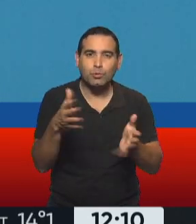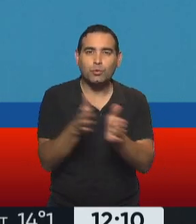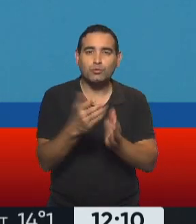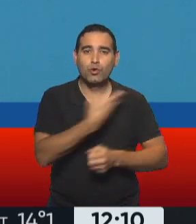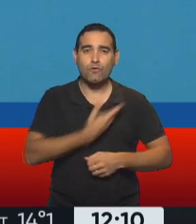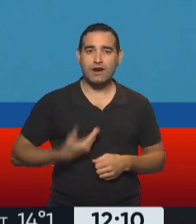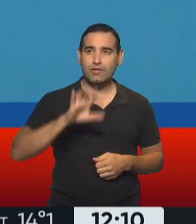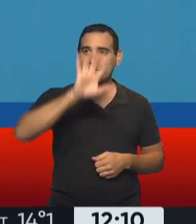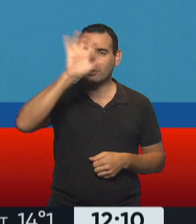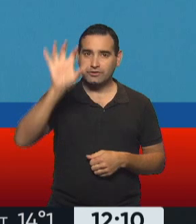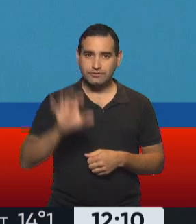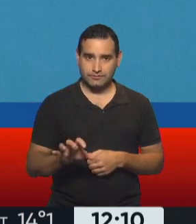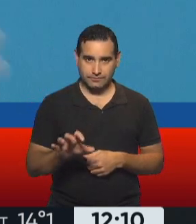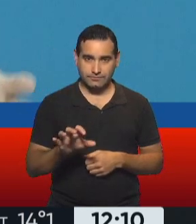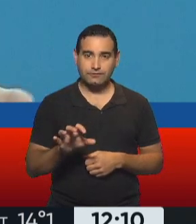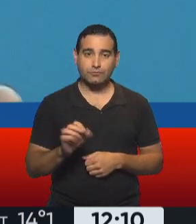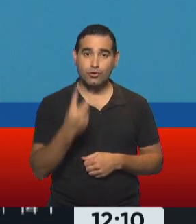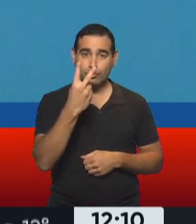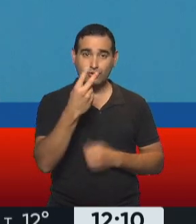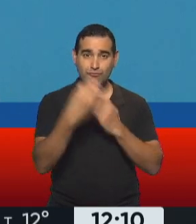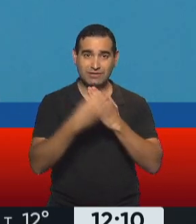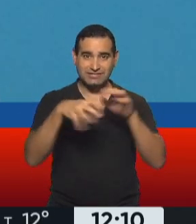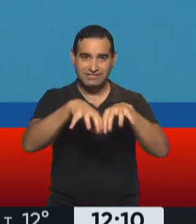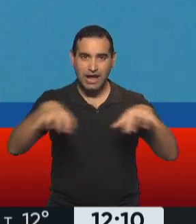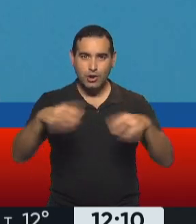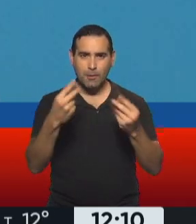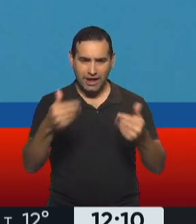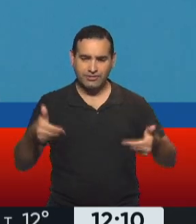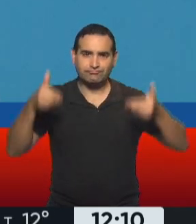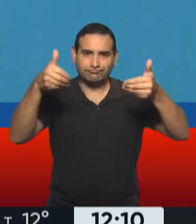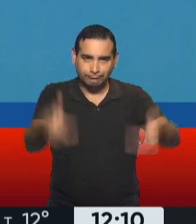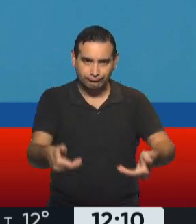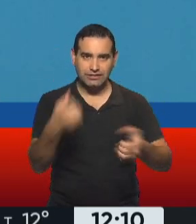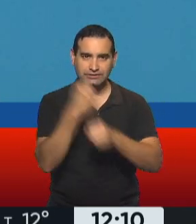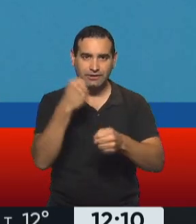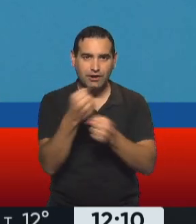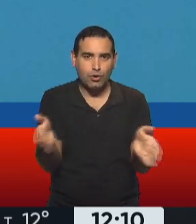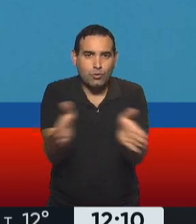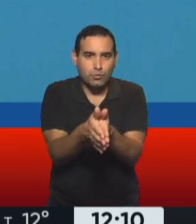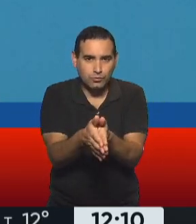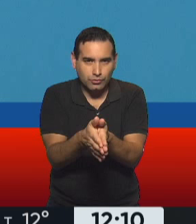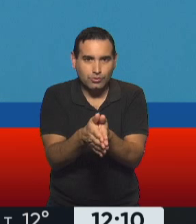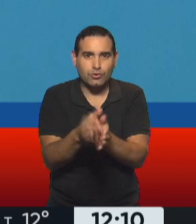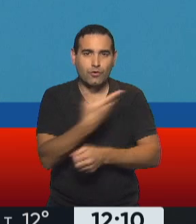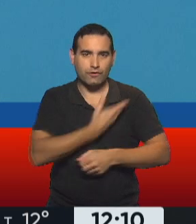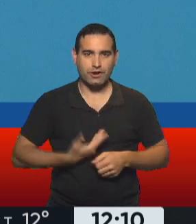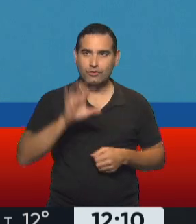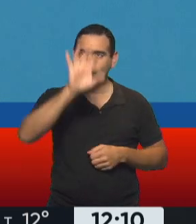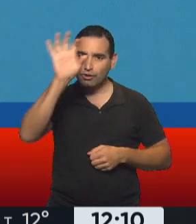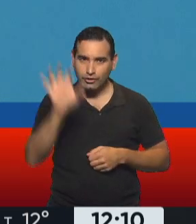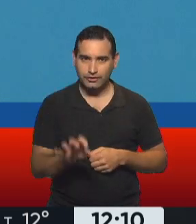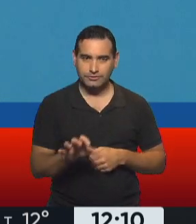gobernadores. 2 ministerios que vuelcan recursos para un trabajo coordinado con los gobernadores